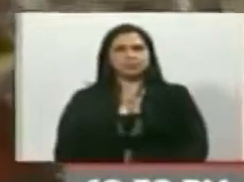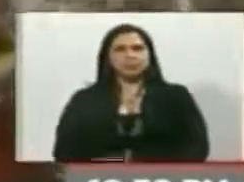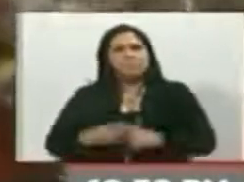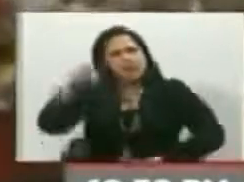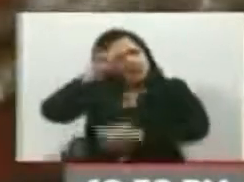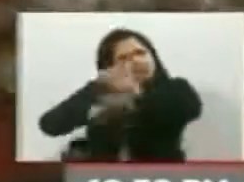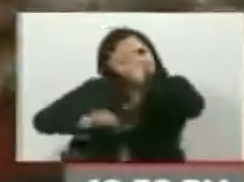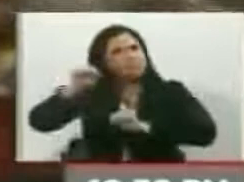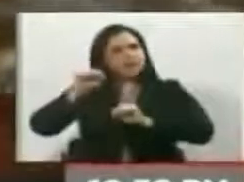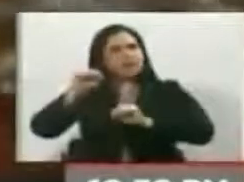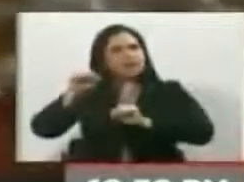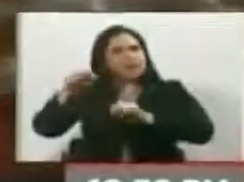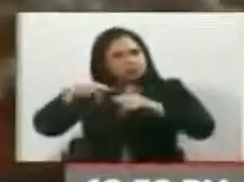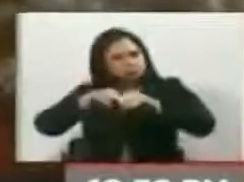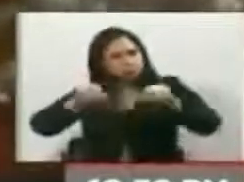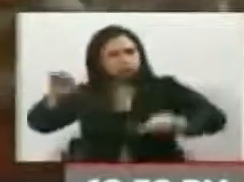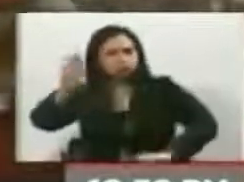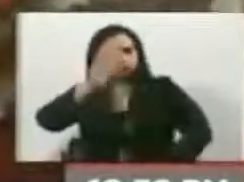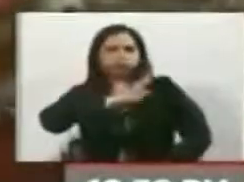para defender esta tierra,